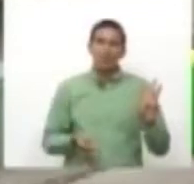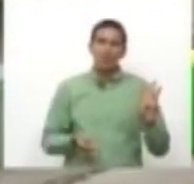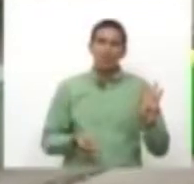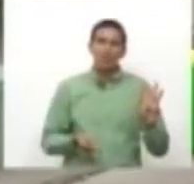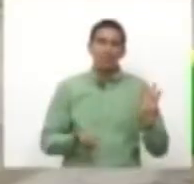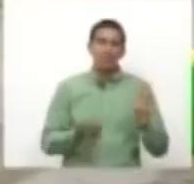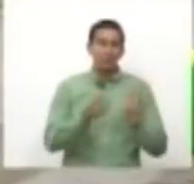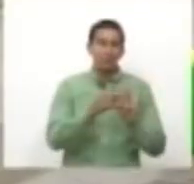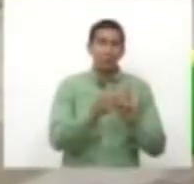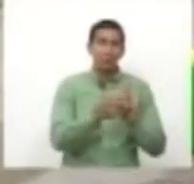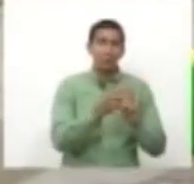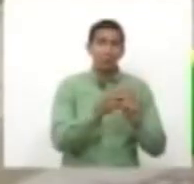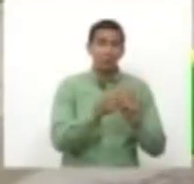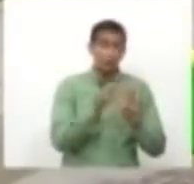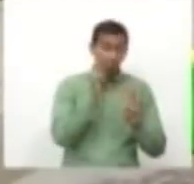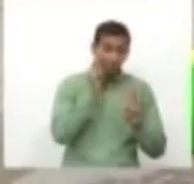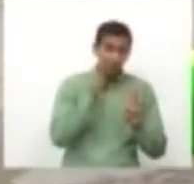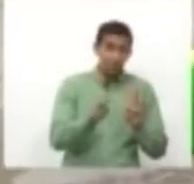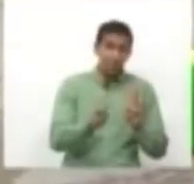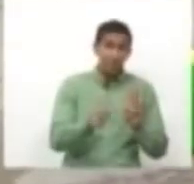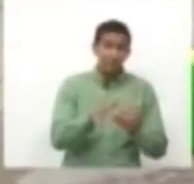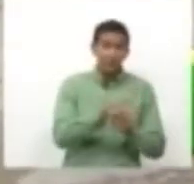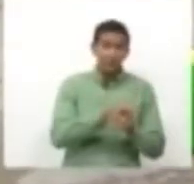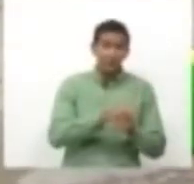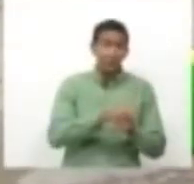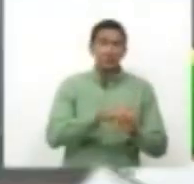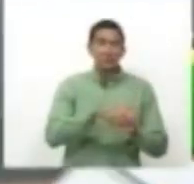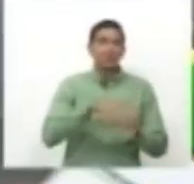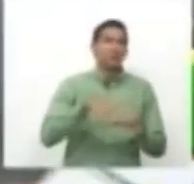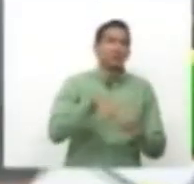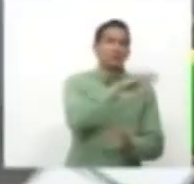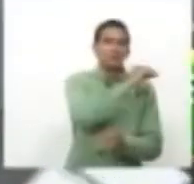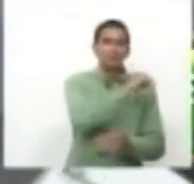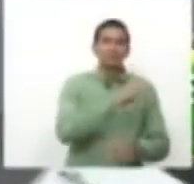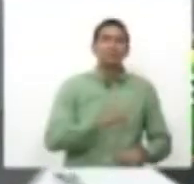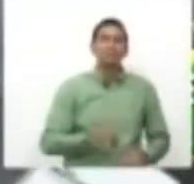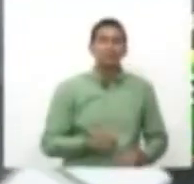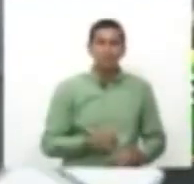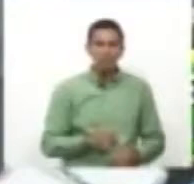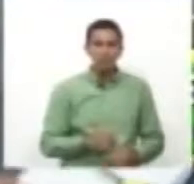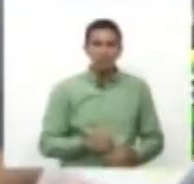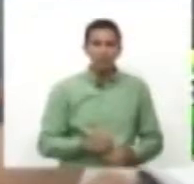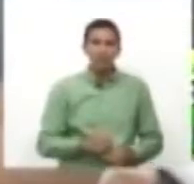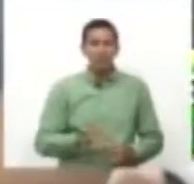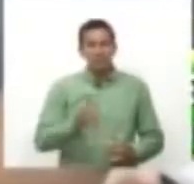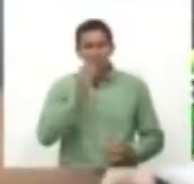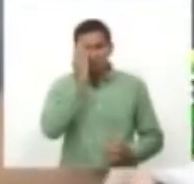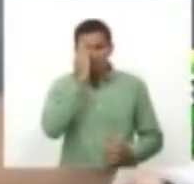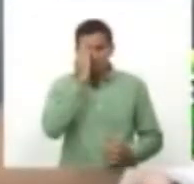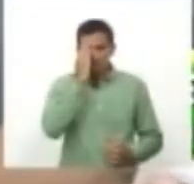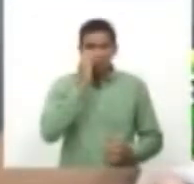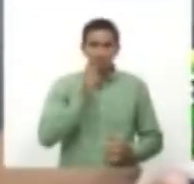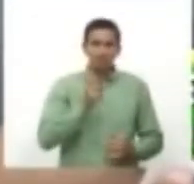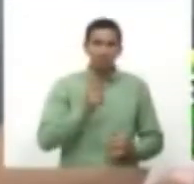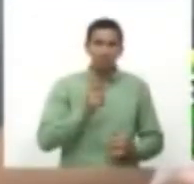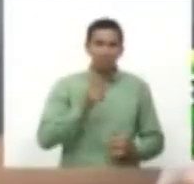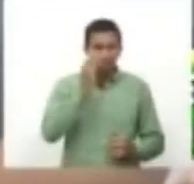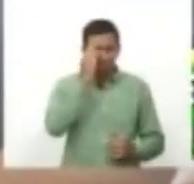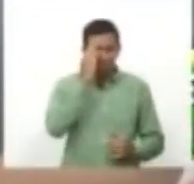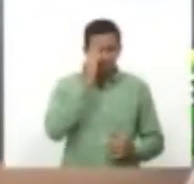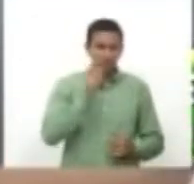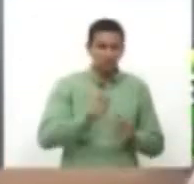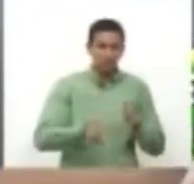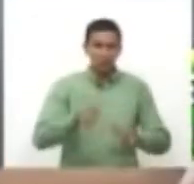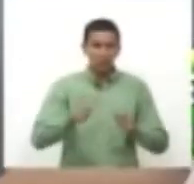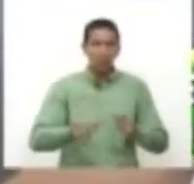que sus cómplices, al percatarse de lo sucedido, se dieron a la huida. Saben que son personas de cerca